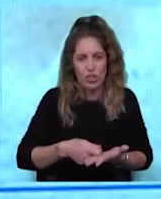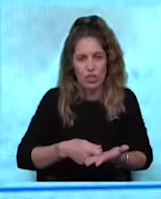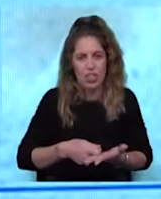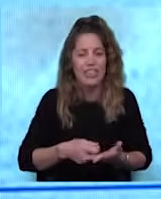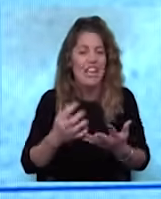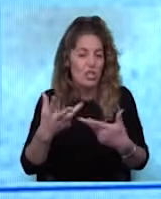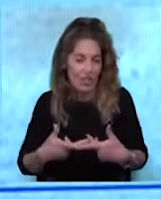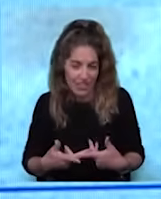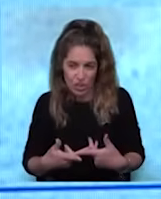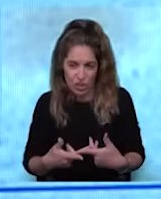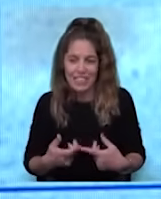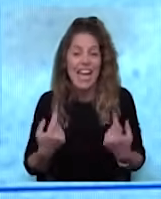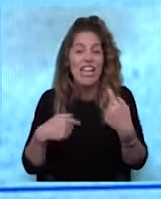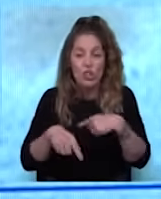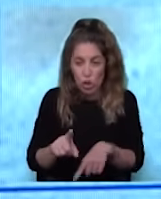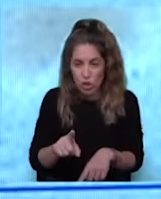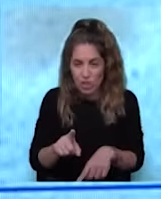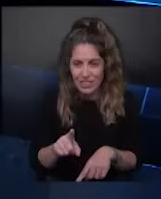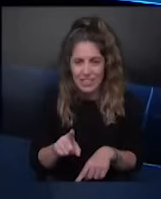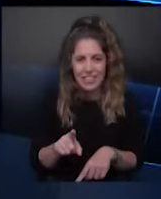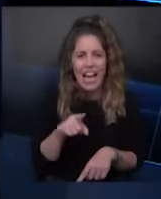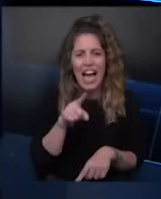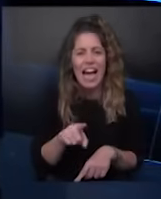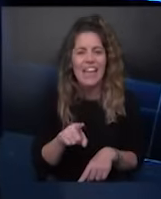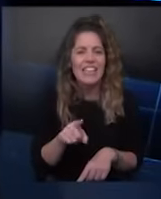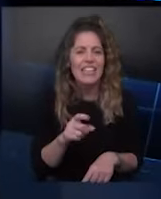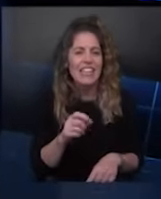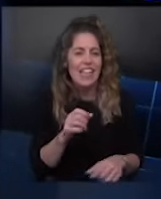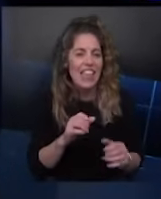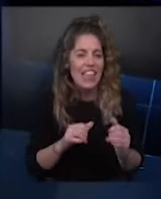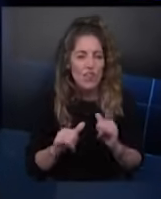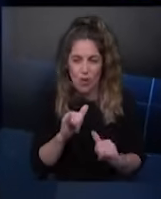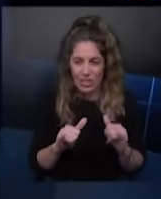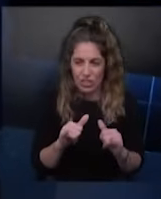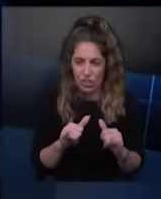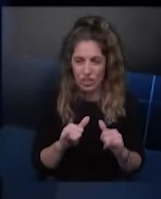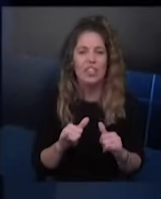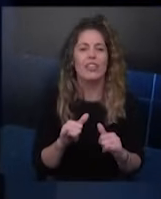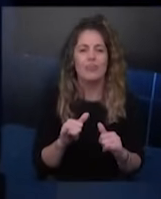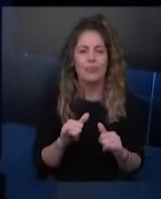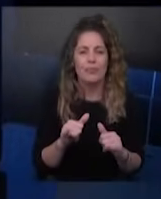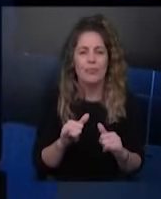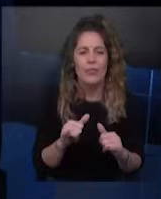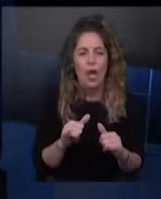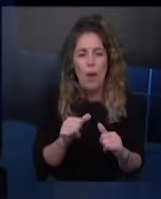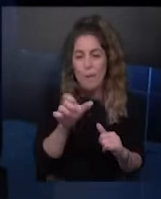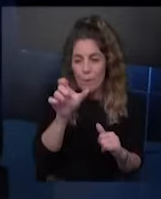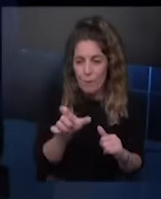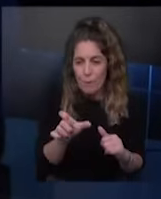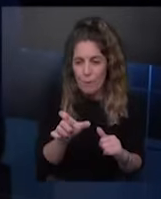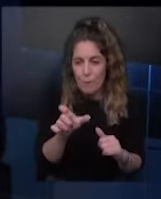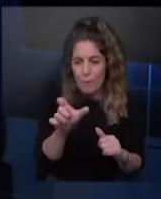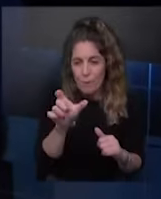organizaciones está entonces acá empezado a ver datos hay una inscripción y hay eh sujetos que están